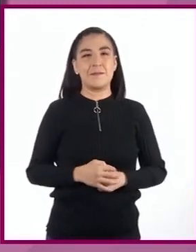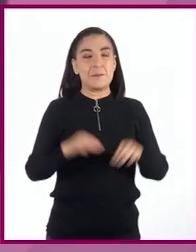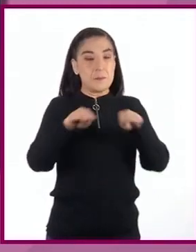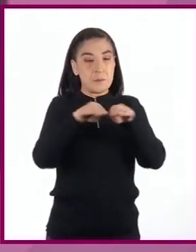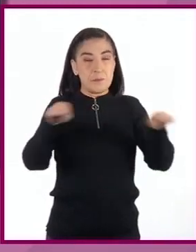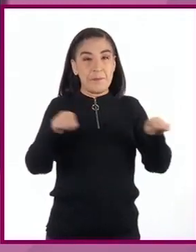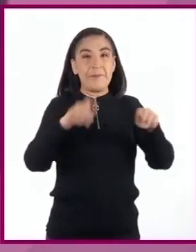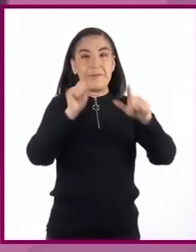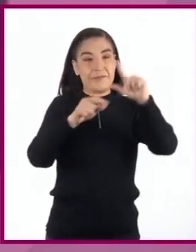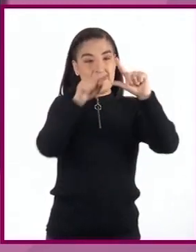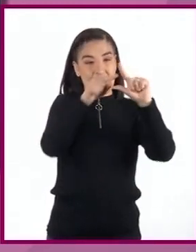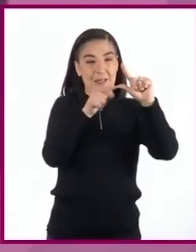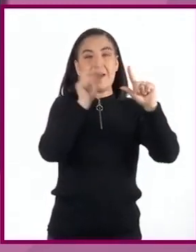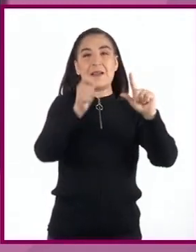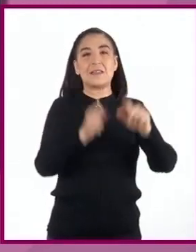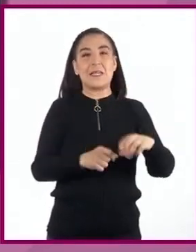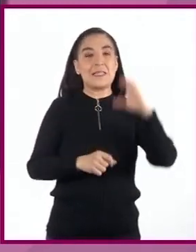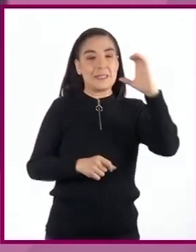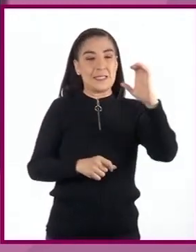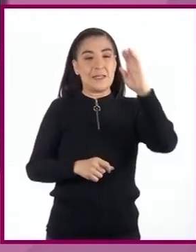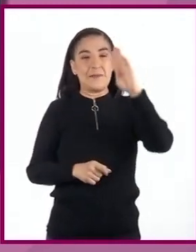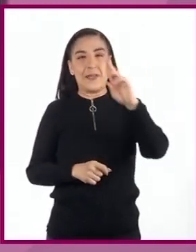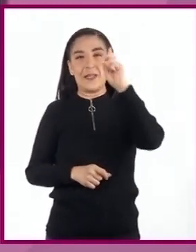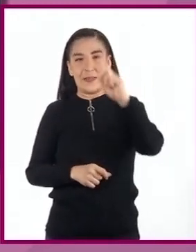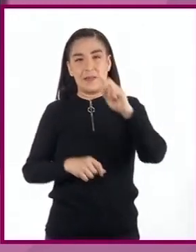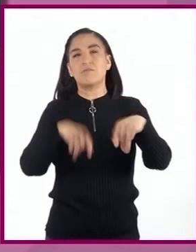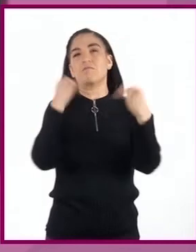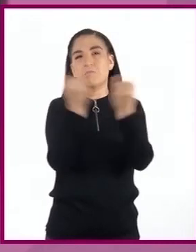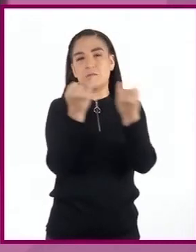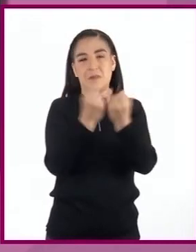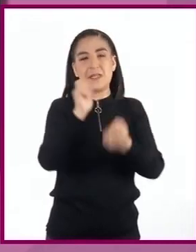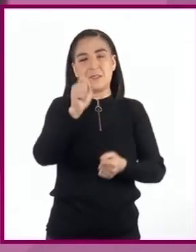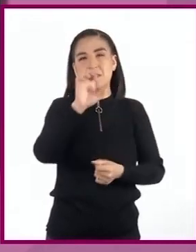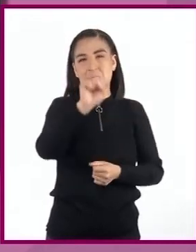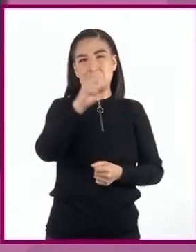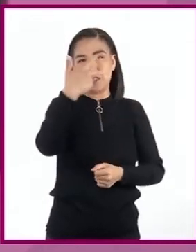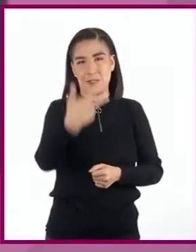ángulo CBD es igual a 68 grados.